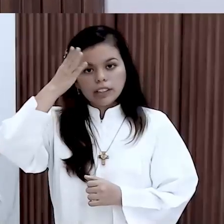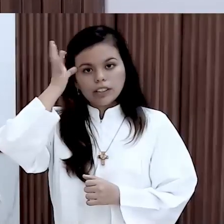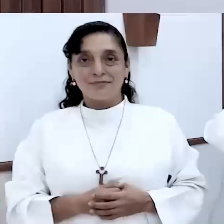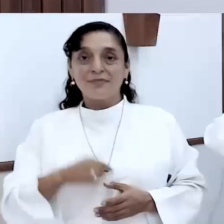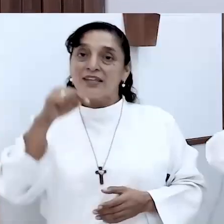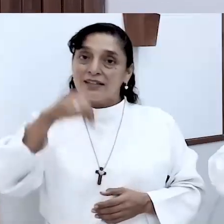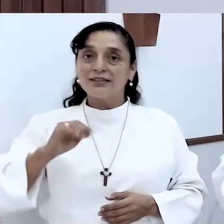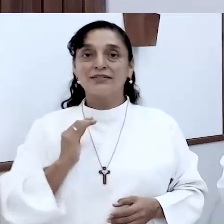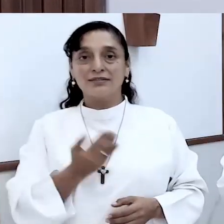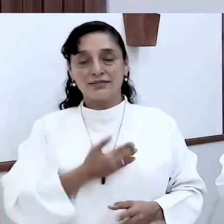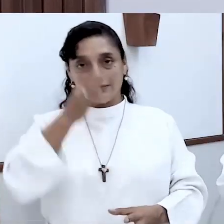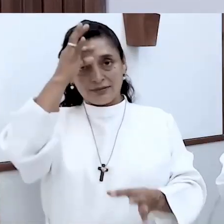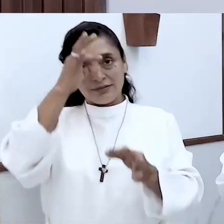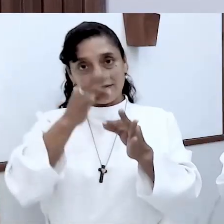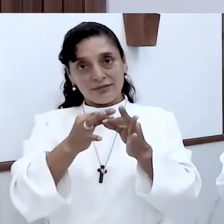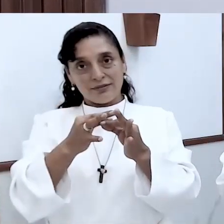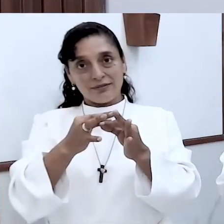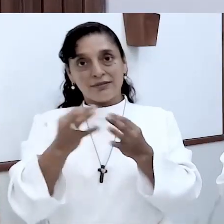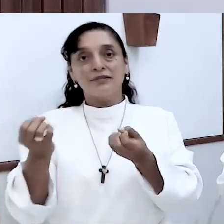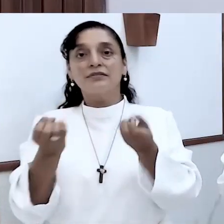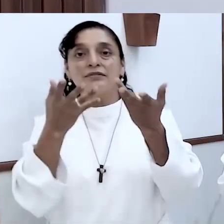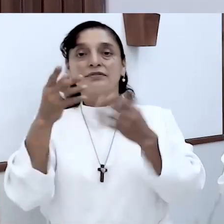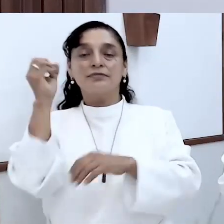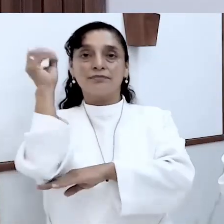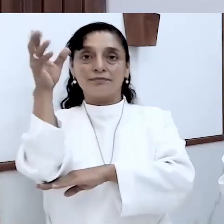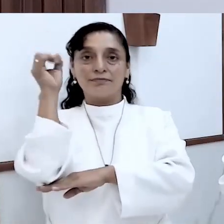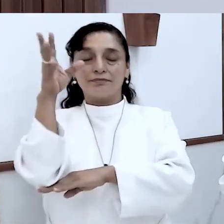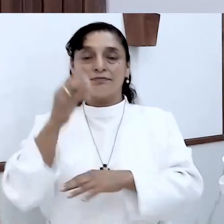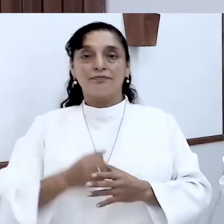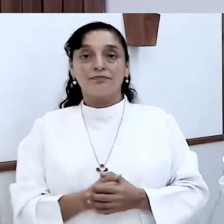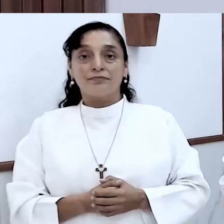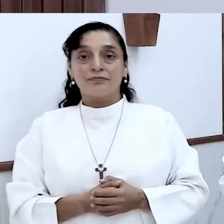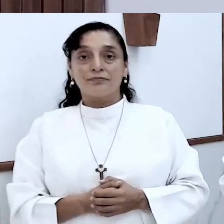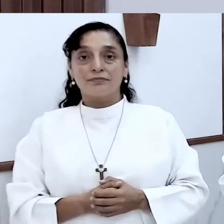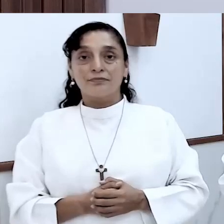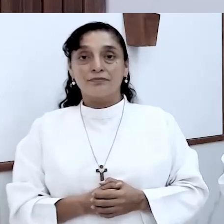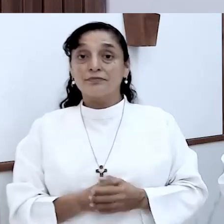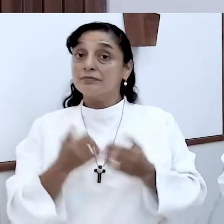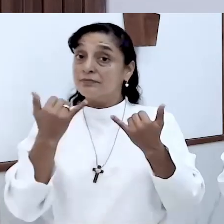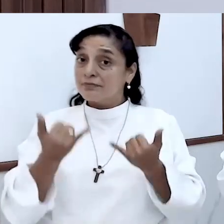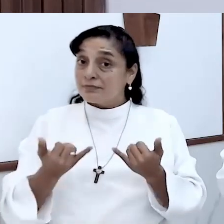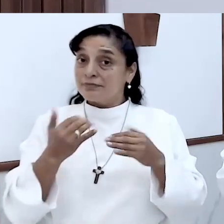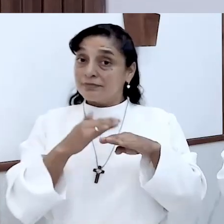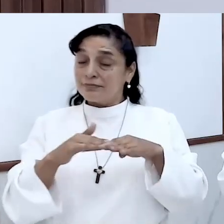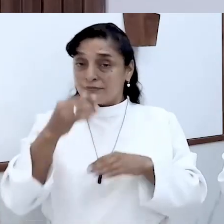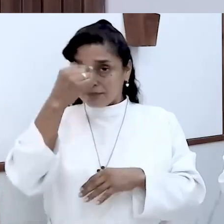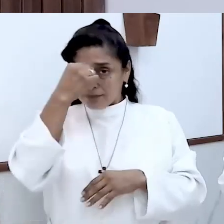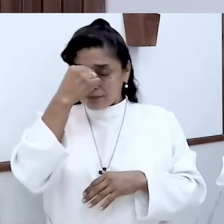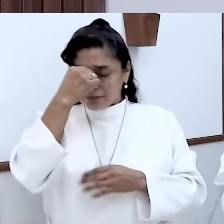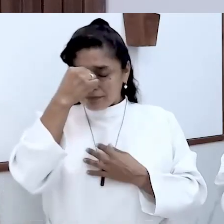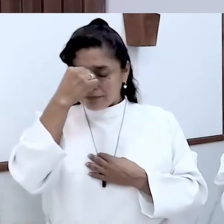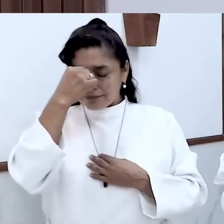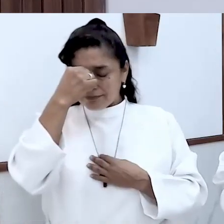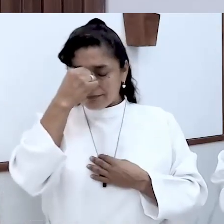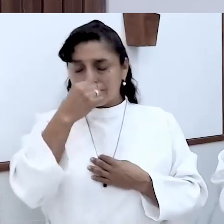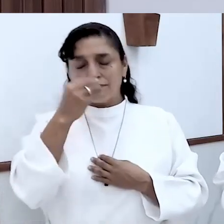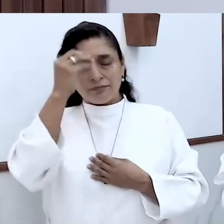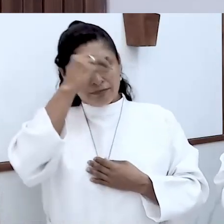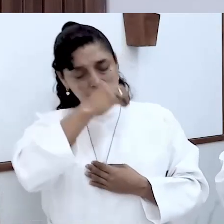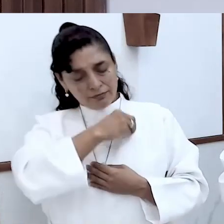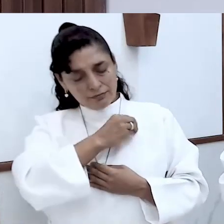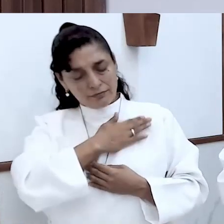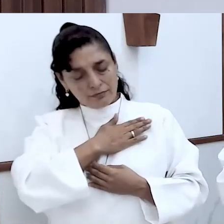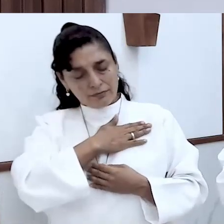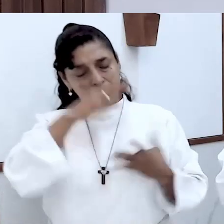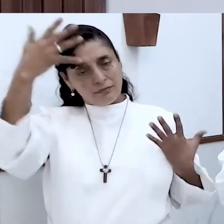creo. Esta es nuestra fe que nos gloriamos de profesar. Y ahora les invito a orar, a poner en el corazón de